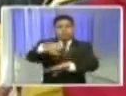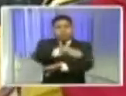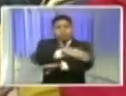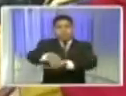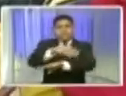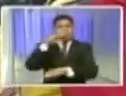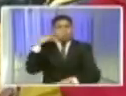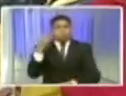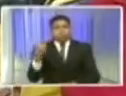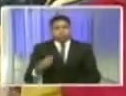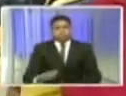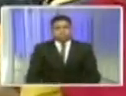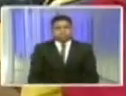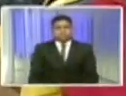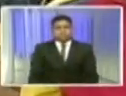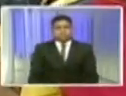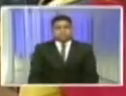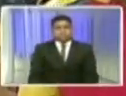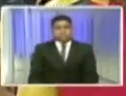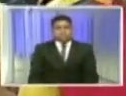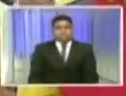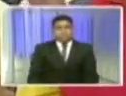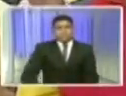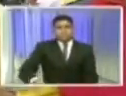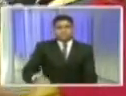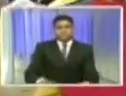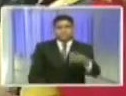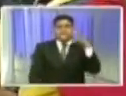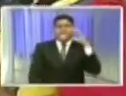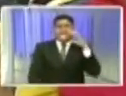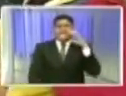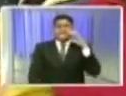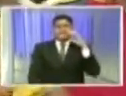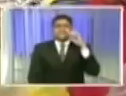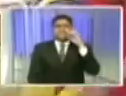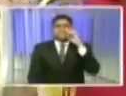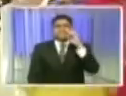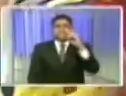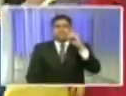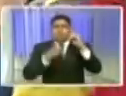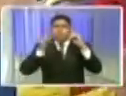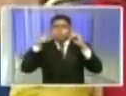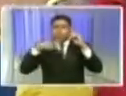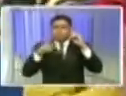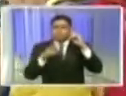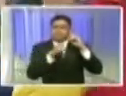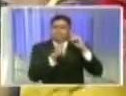calle con cero burocracia, cero politiquería,